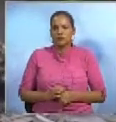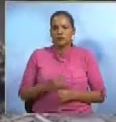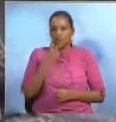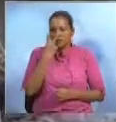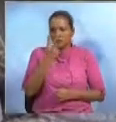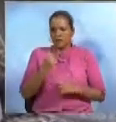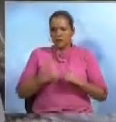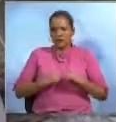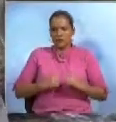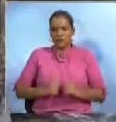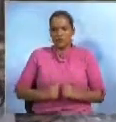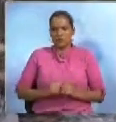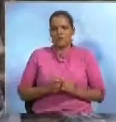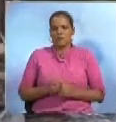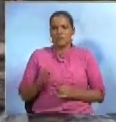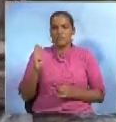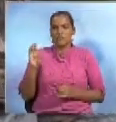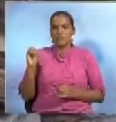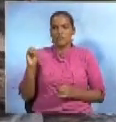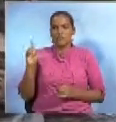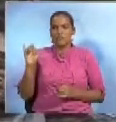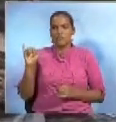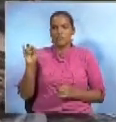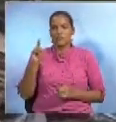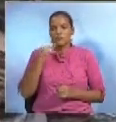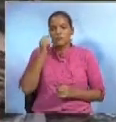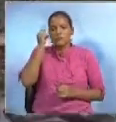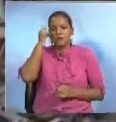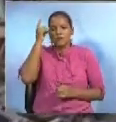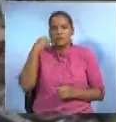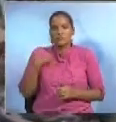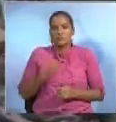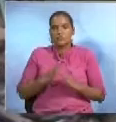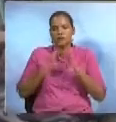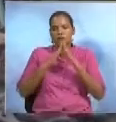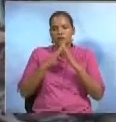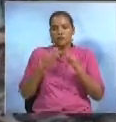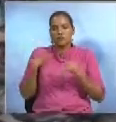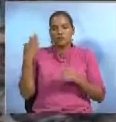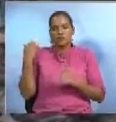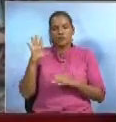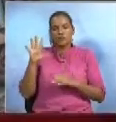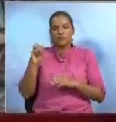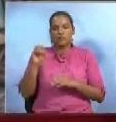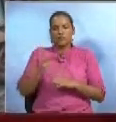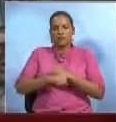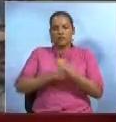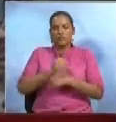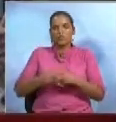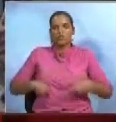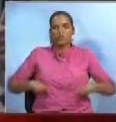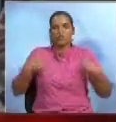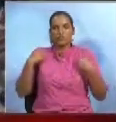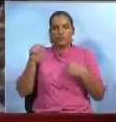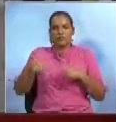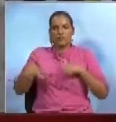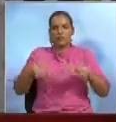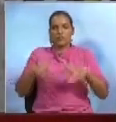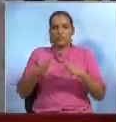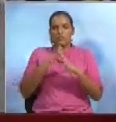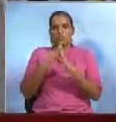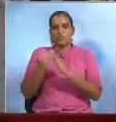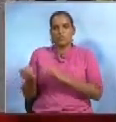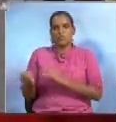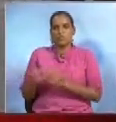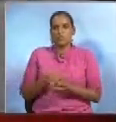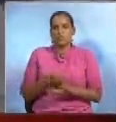Miraba con tristeza Bolívar Gavilanes, sin creer que aún el patrimonio familiar de 50 años, su vivienda, quedó en